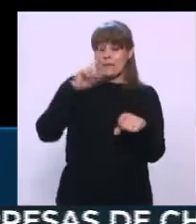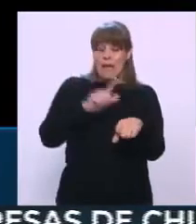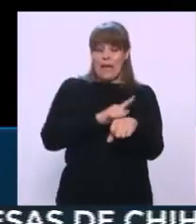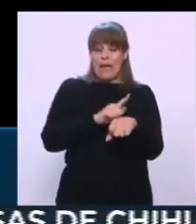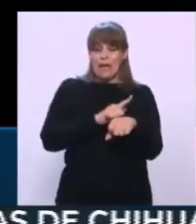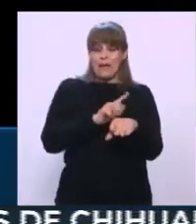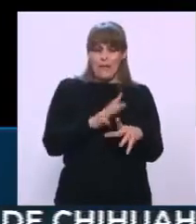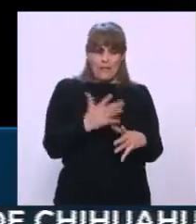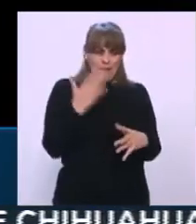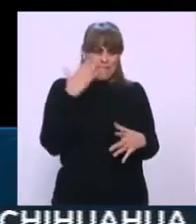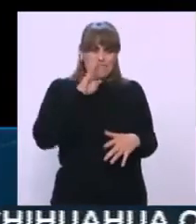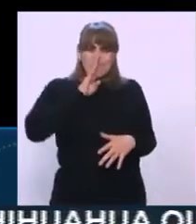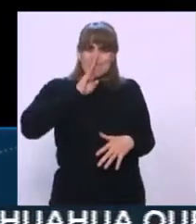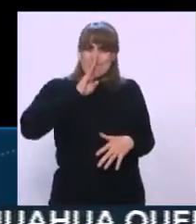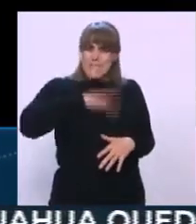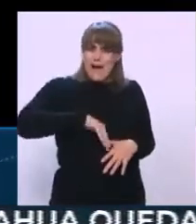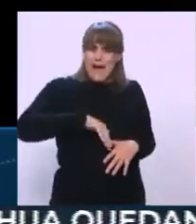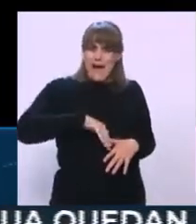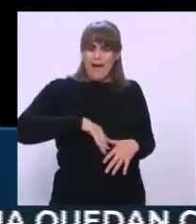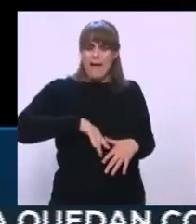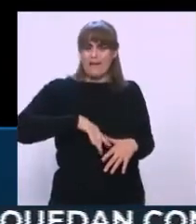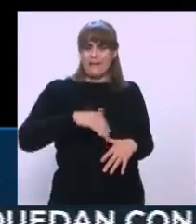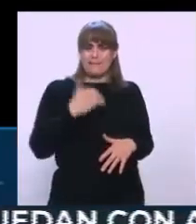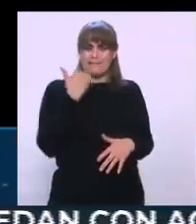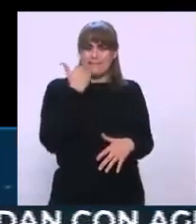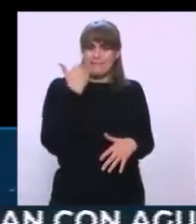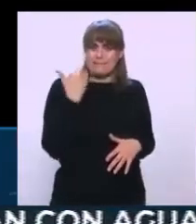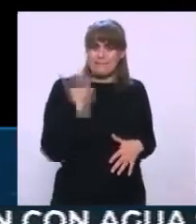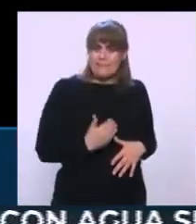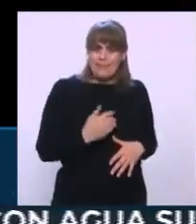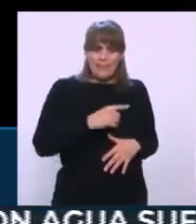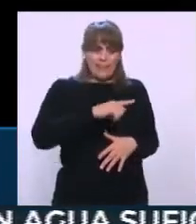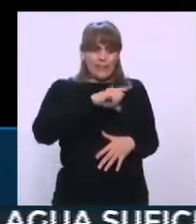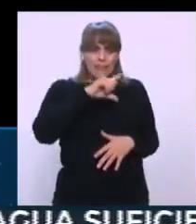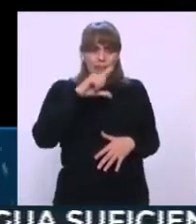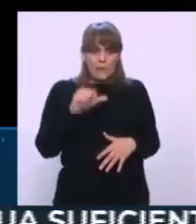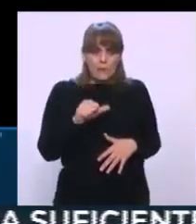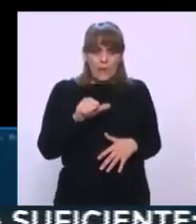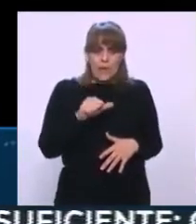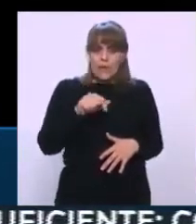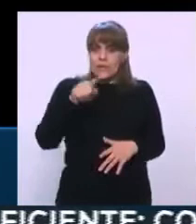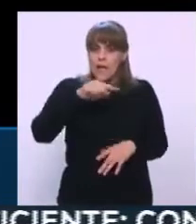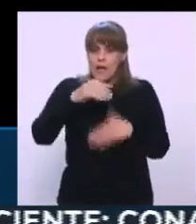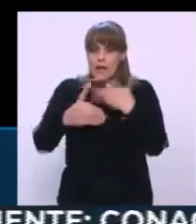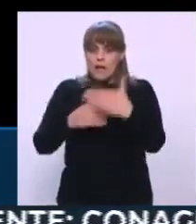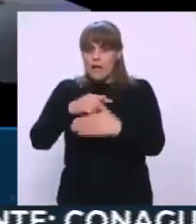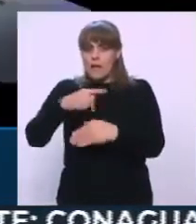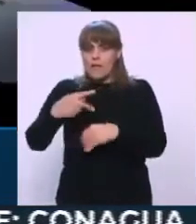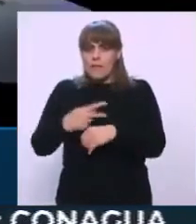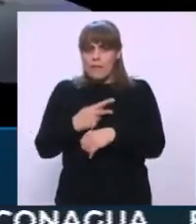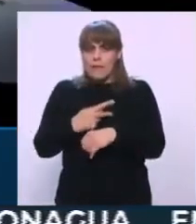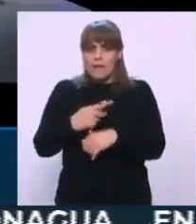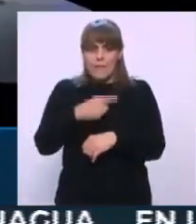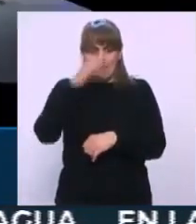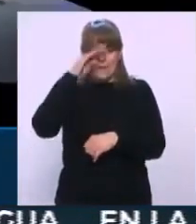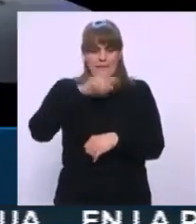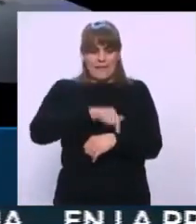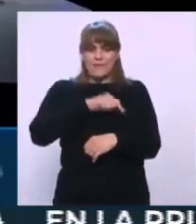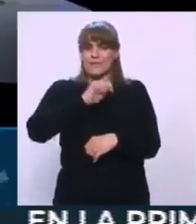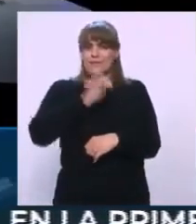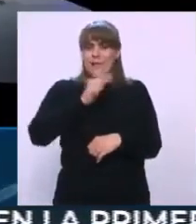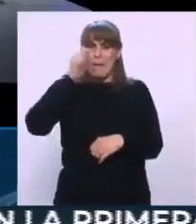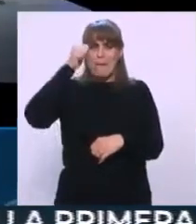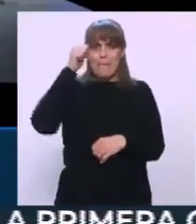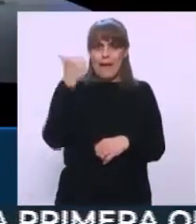una aberración, después lo concibió como un pecado. Y ahora, en los